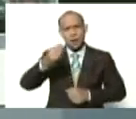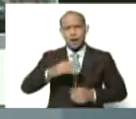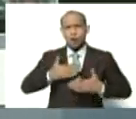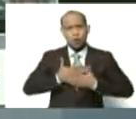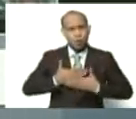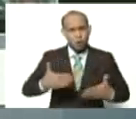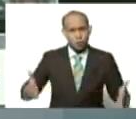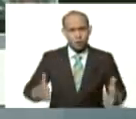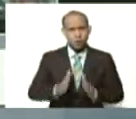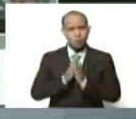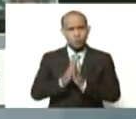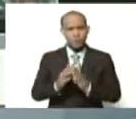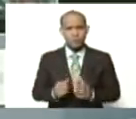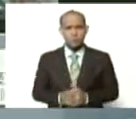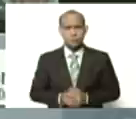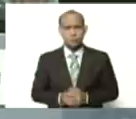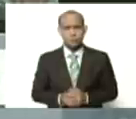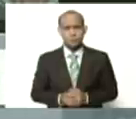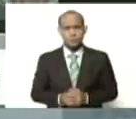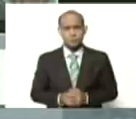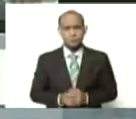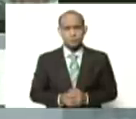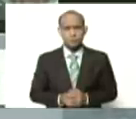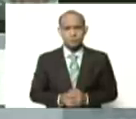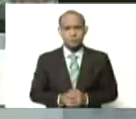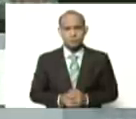mayor colaboración, ¿ah?